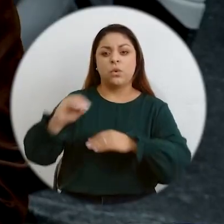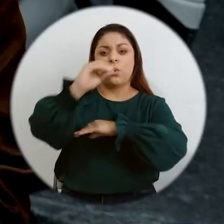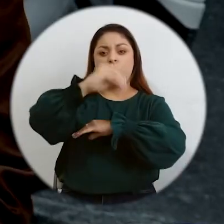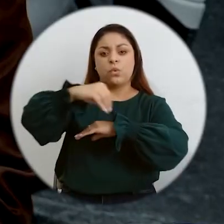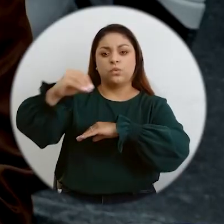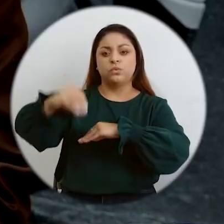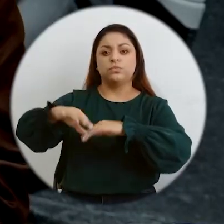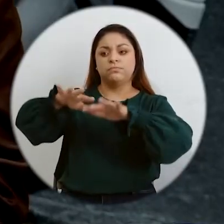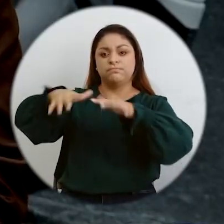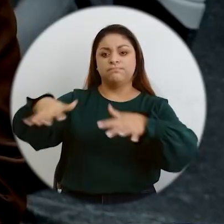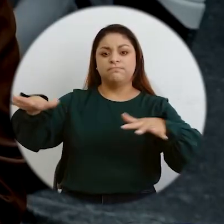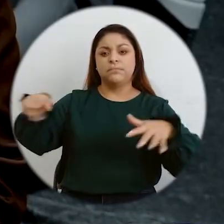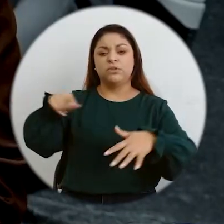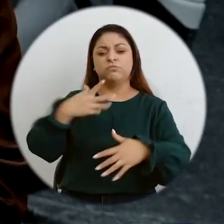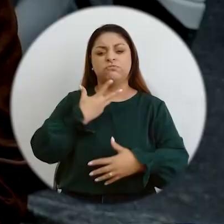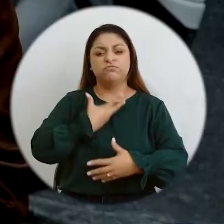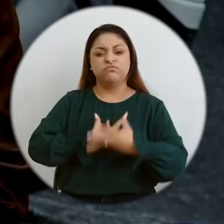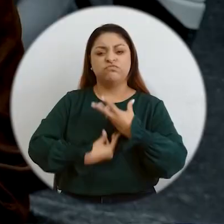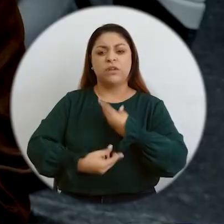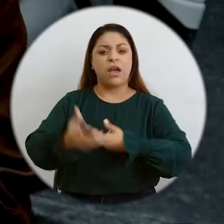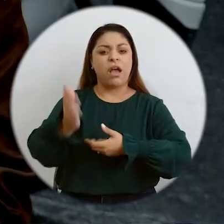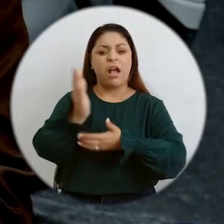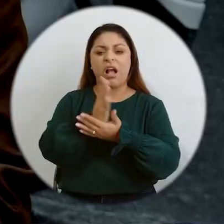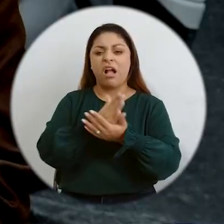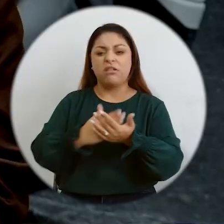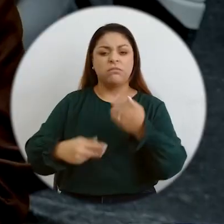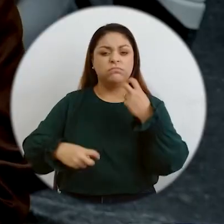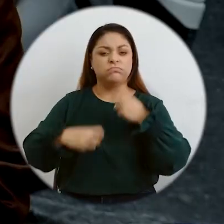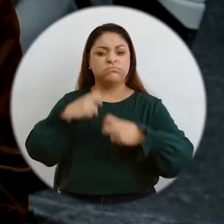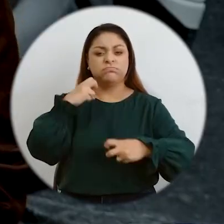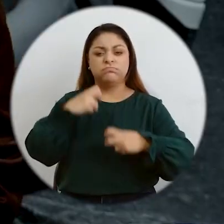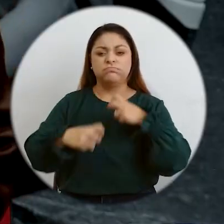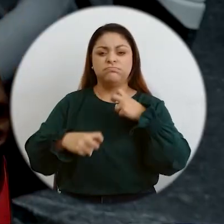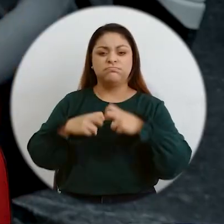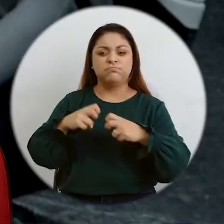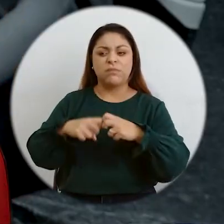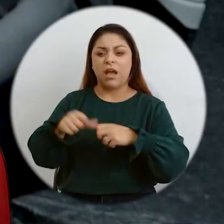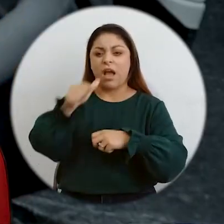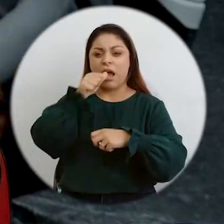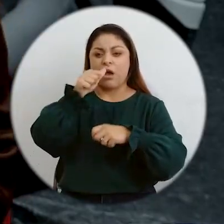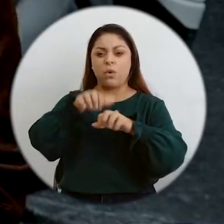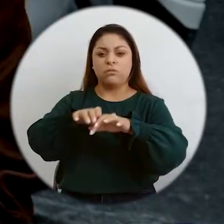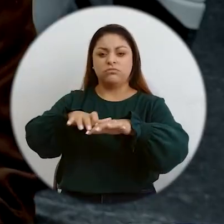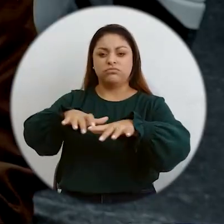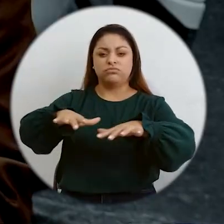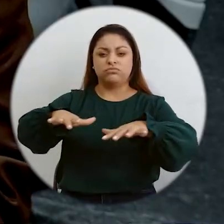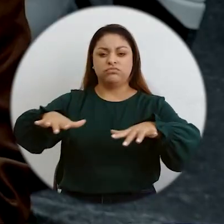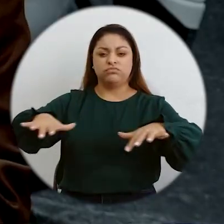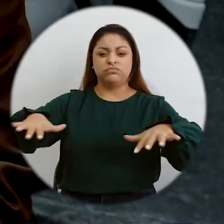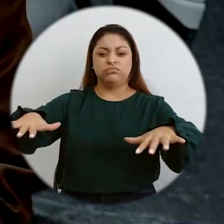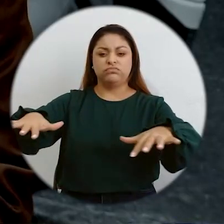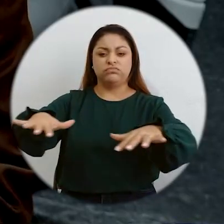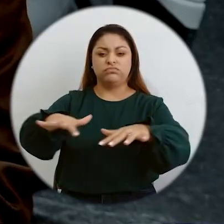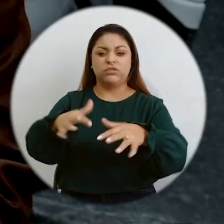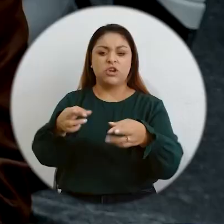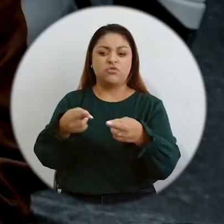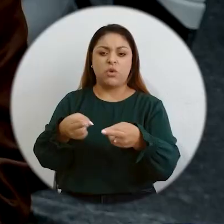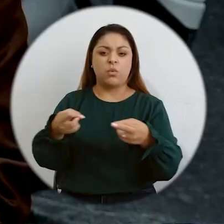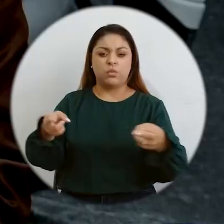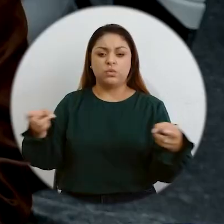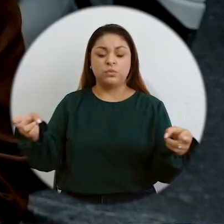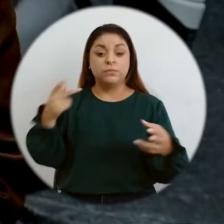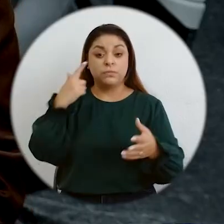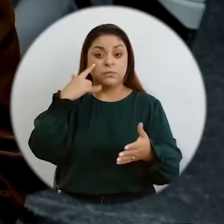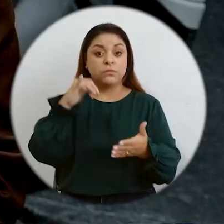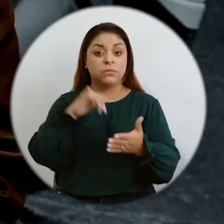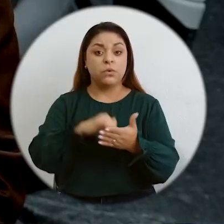mares sufre de algún problema en sus aguas, en sus recursos.